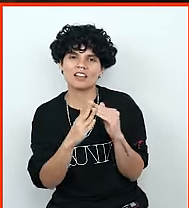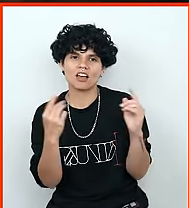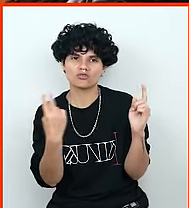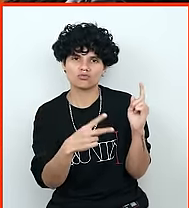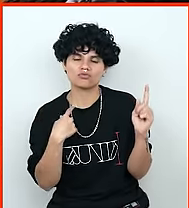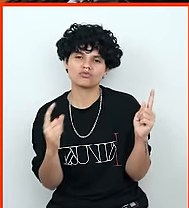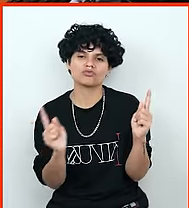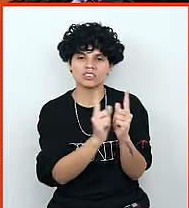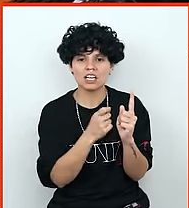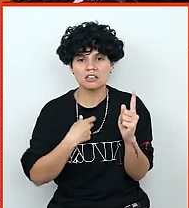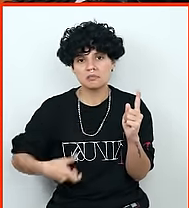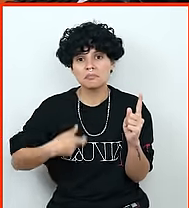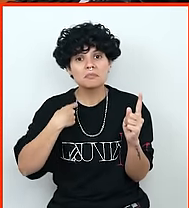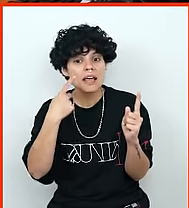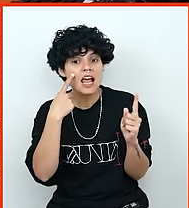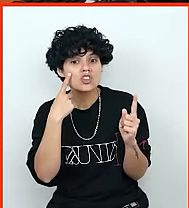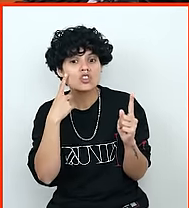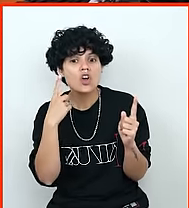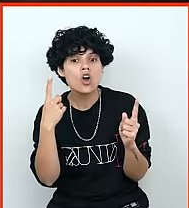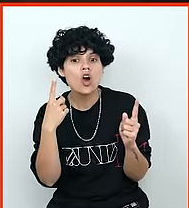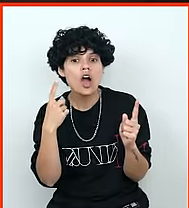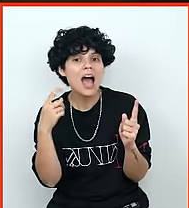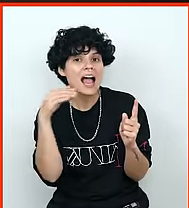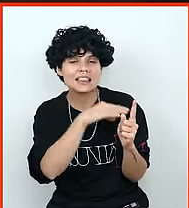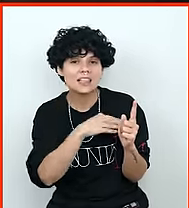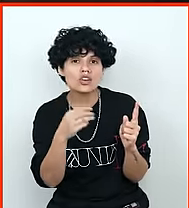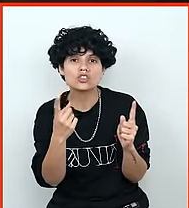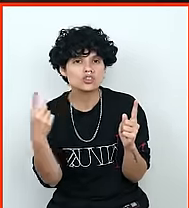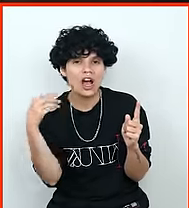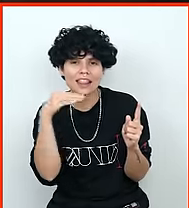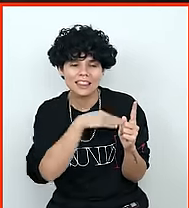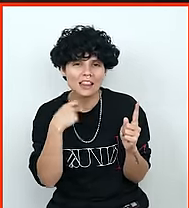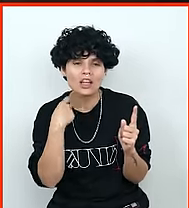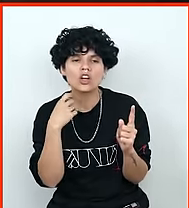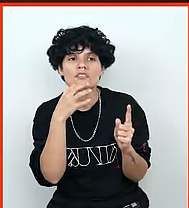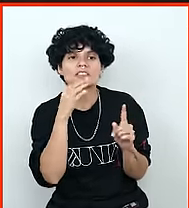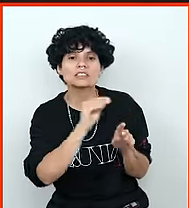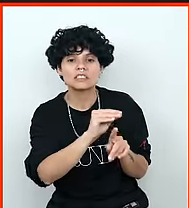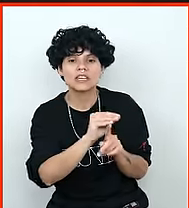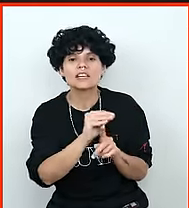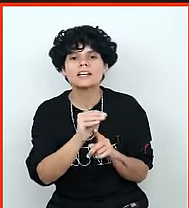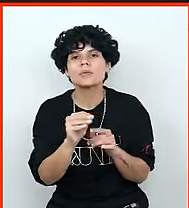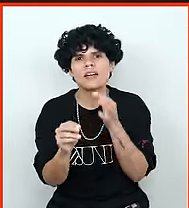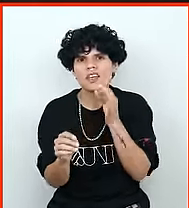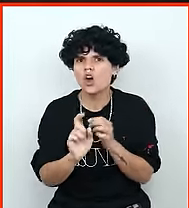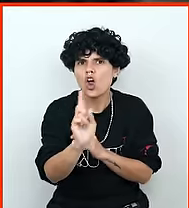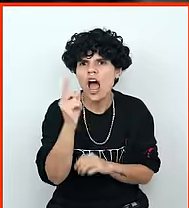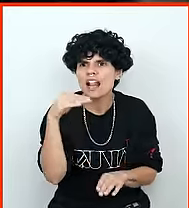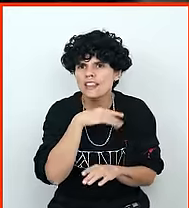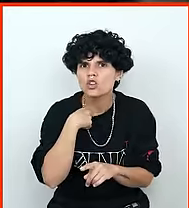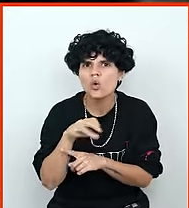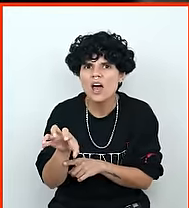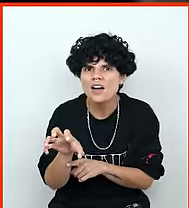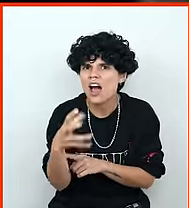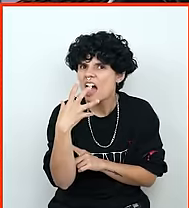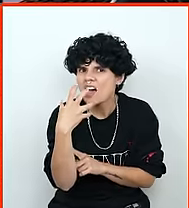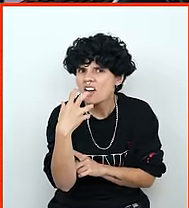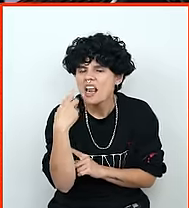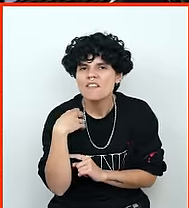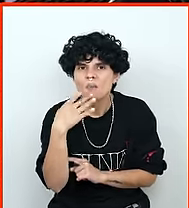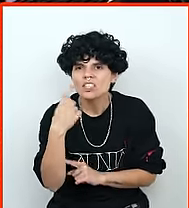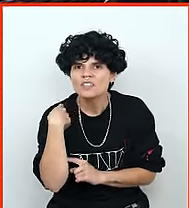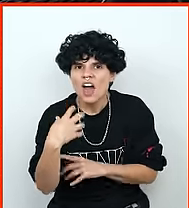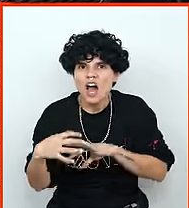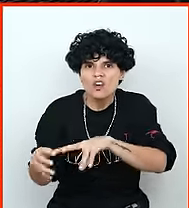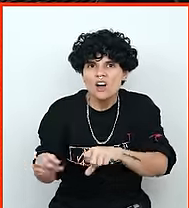letra, una canción. Y ella me dijo, y en ese tiempo todavía ni siquiera había para grabar, me dijo, apenas podáis grábala antes que se le ocurra a otra persona. Porque las ideas no pertenecen a nadie. Entonces nunca se me olvidó eso.